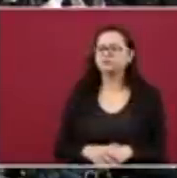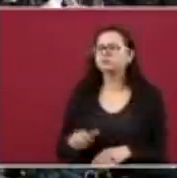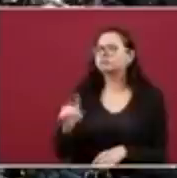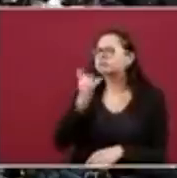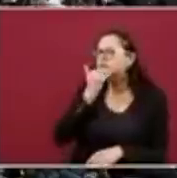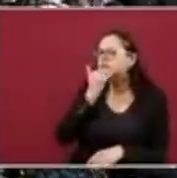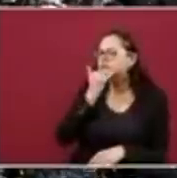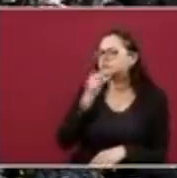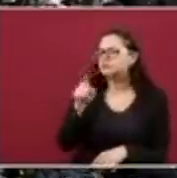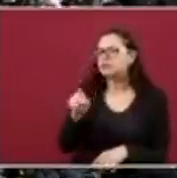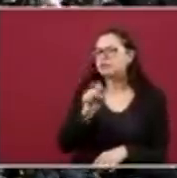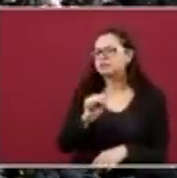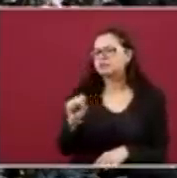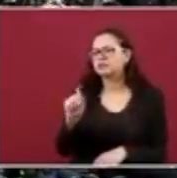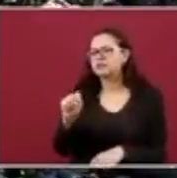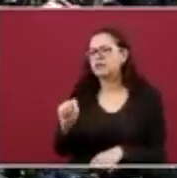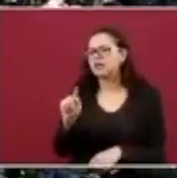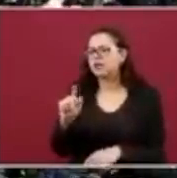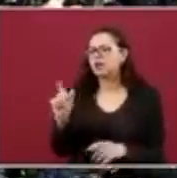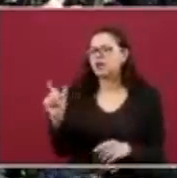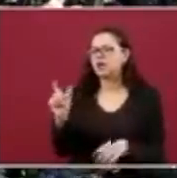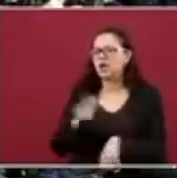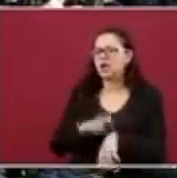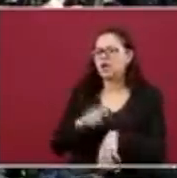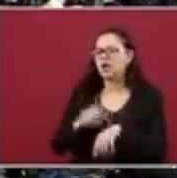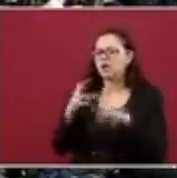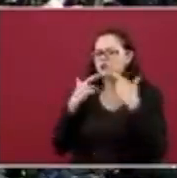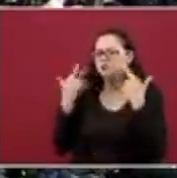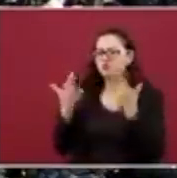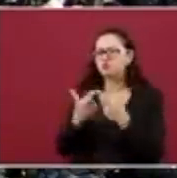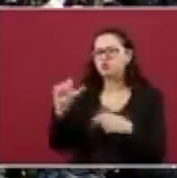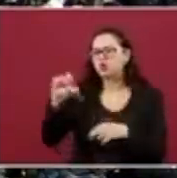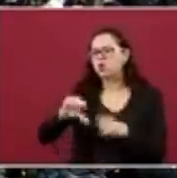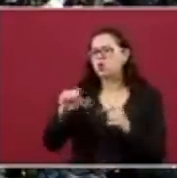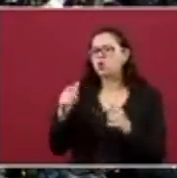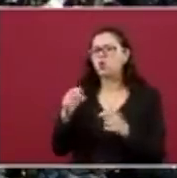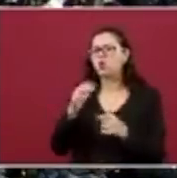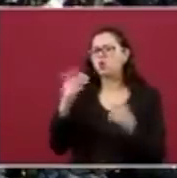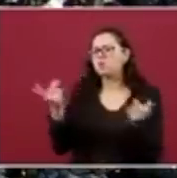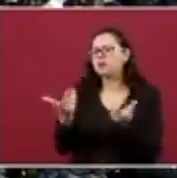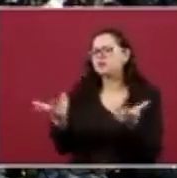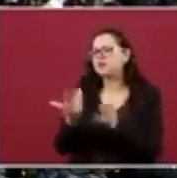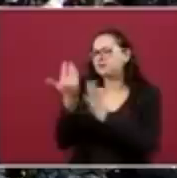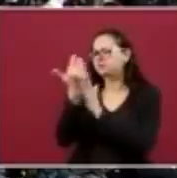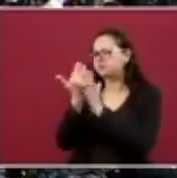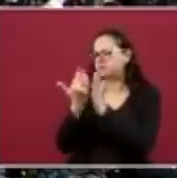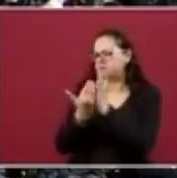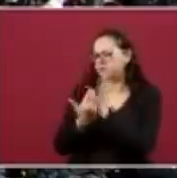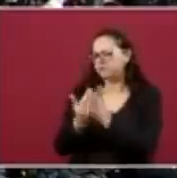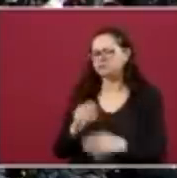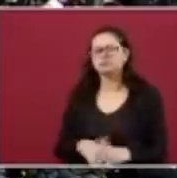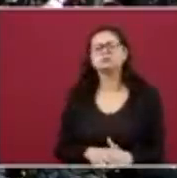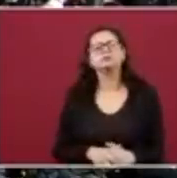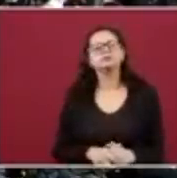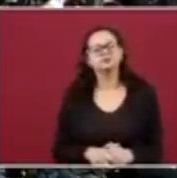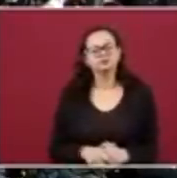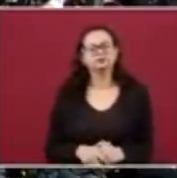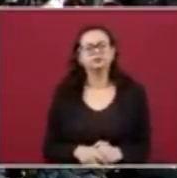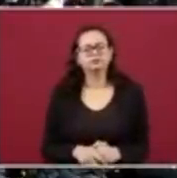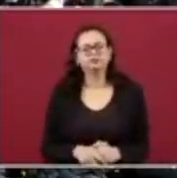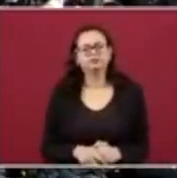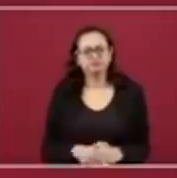la SCT, presidente? Y si nos comparte el resto de su agenda del día, por favor. Pues tengo